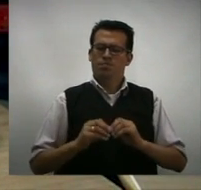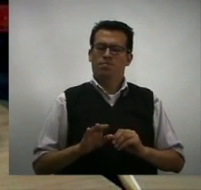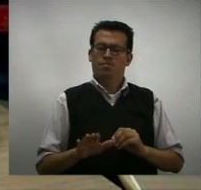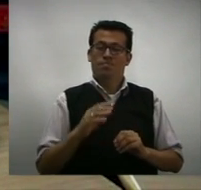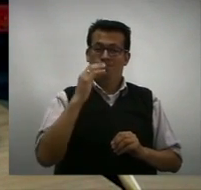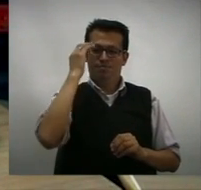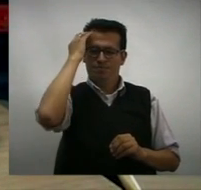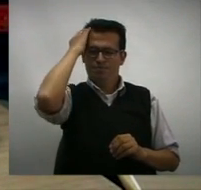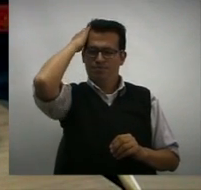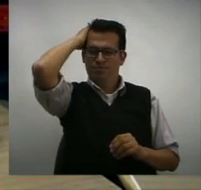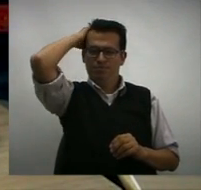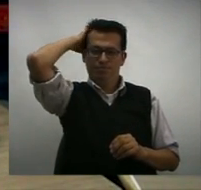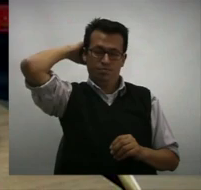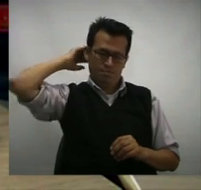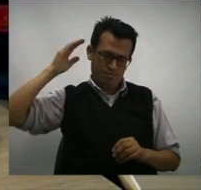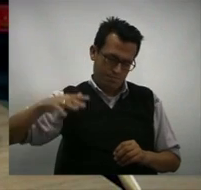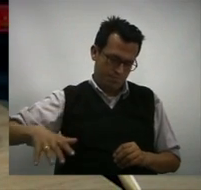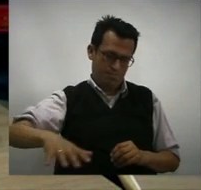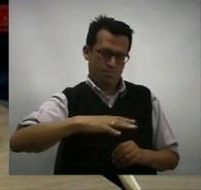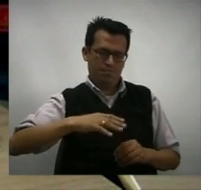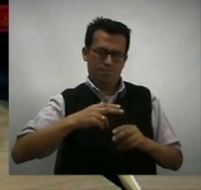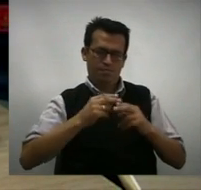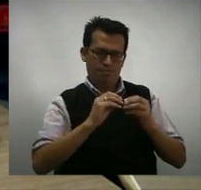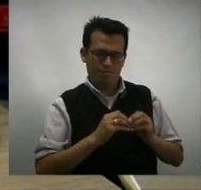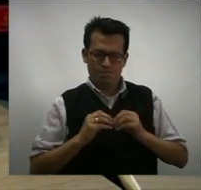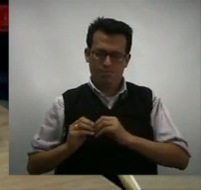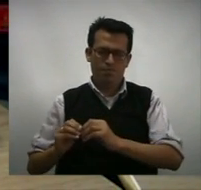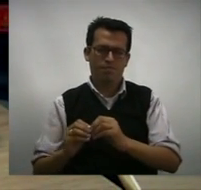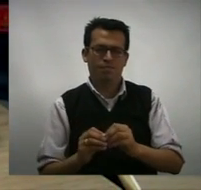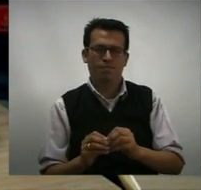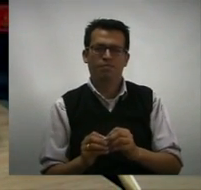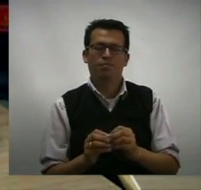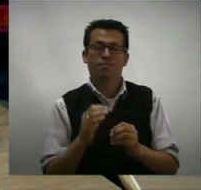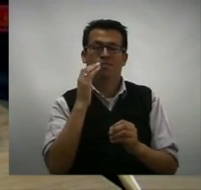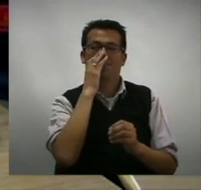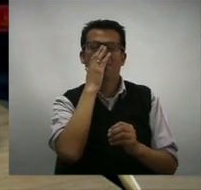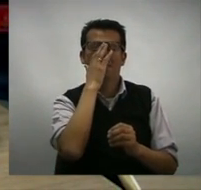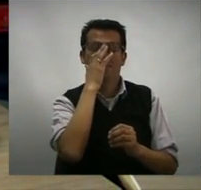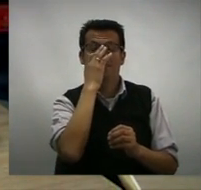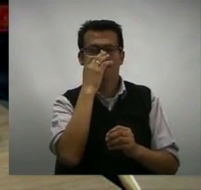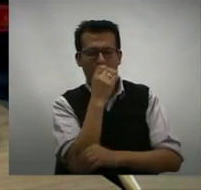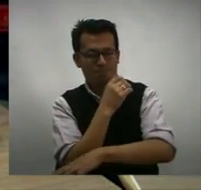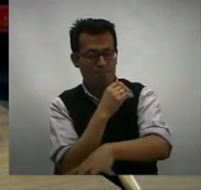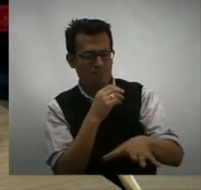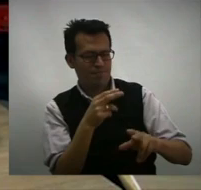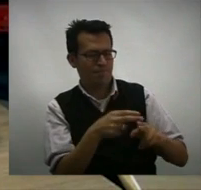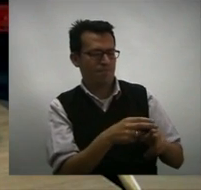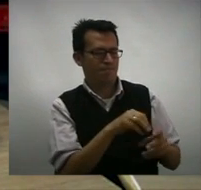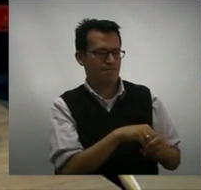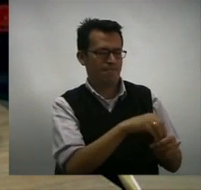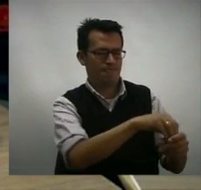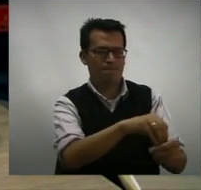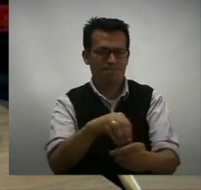Siendo esta manera controlada y estable de modificar espíritus, ya que con la utilización de dispositivos se están